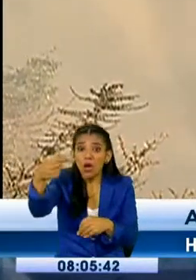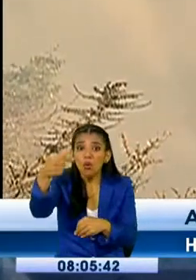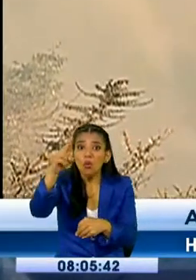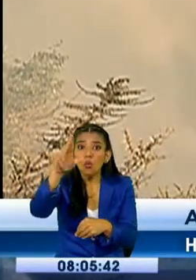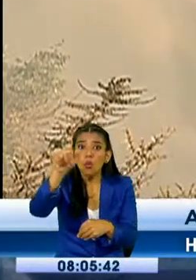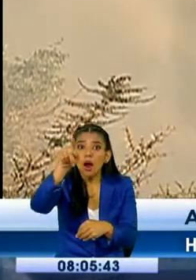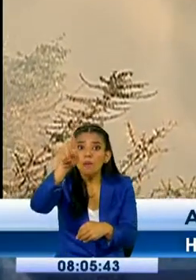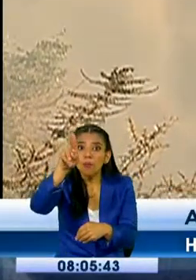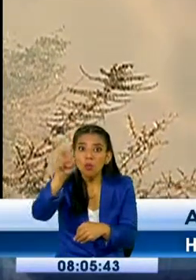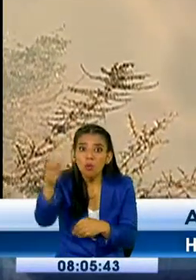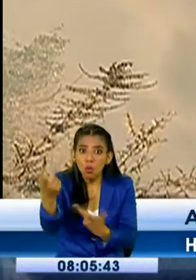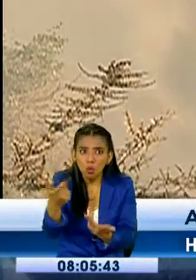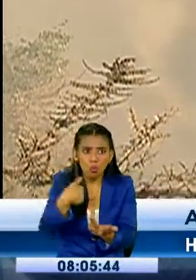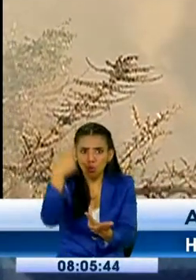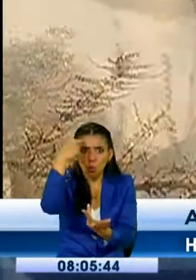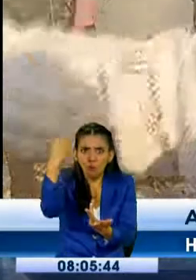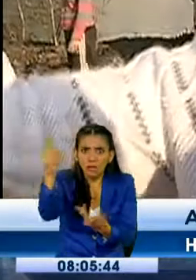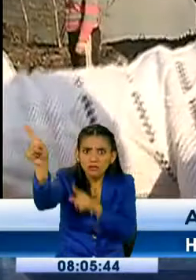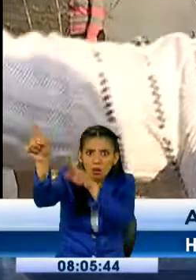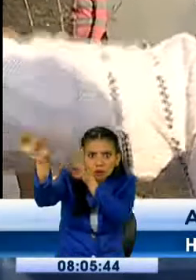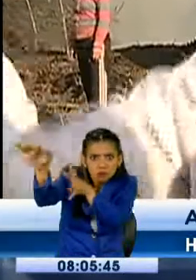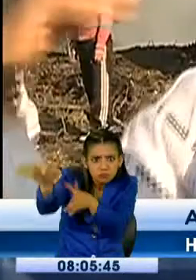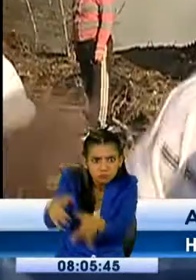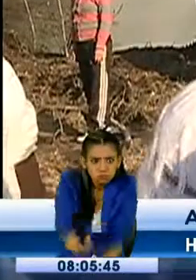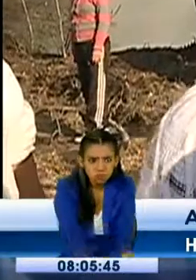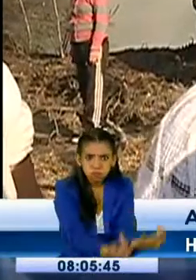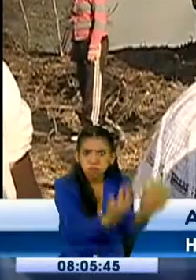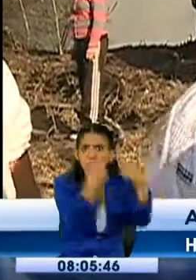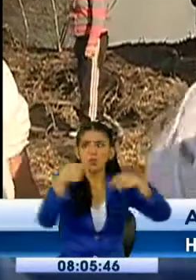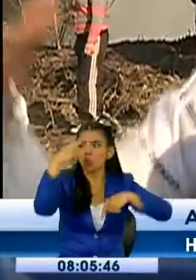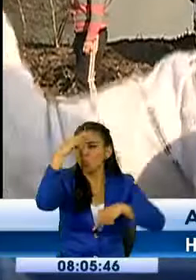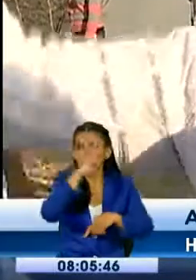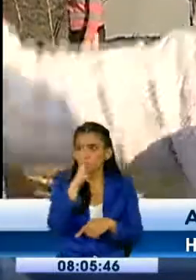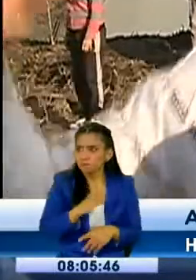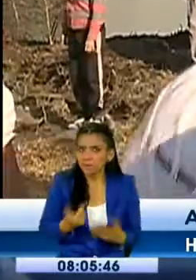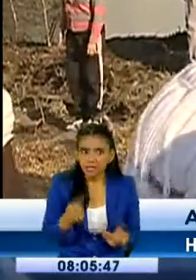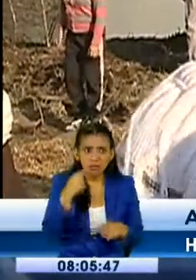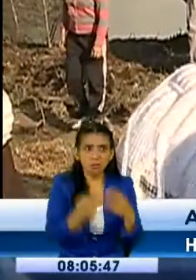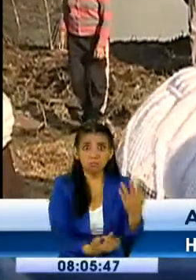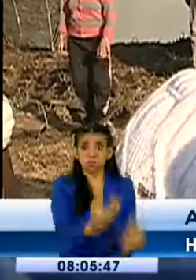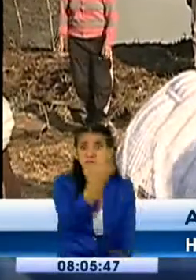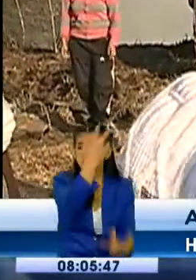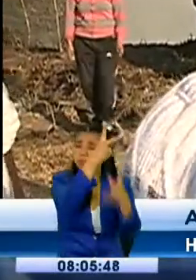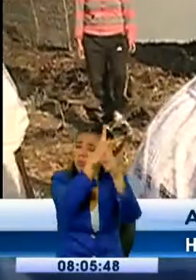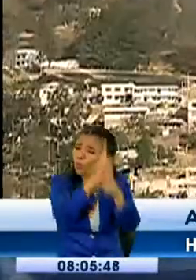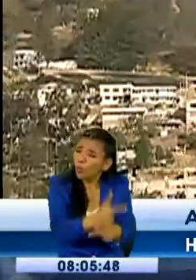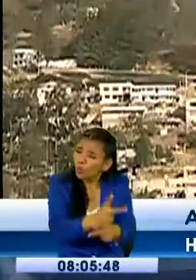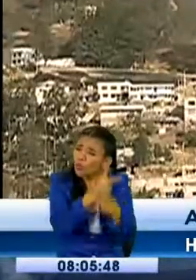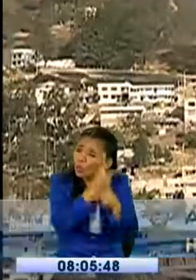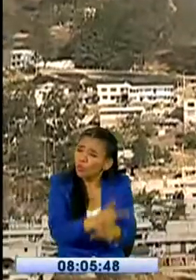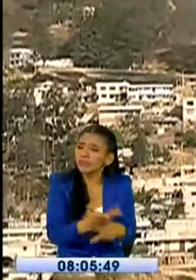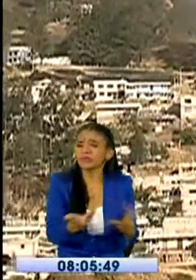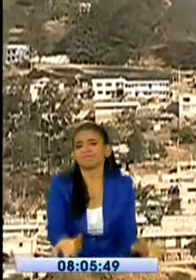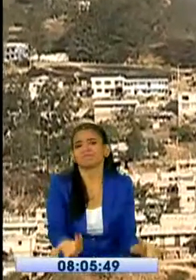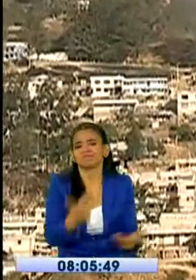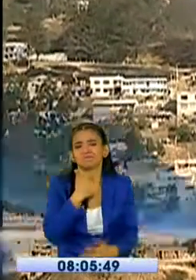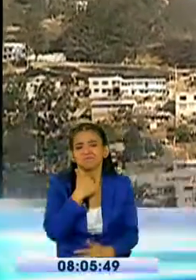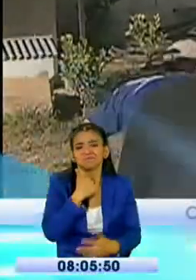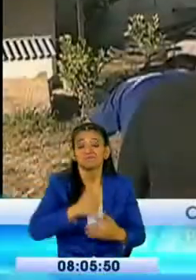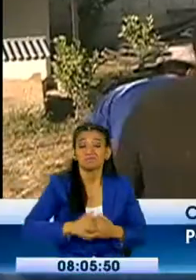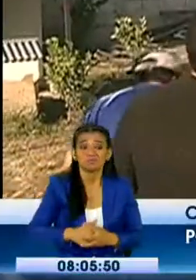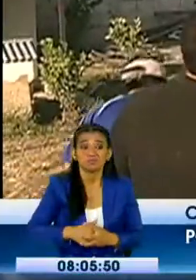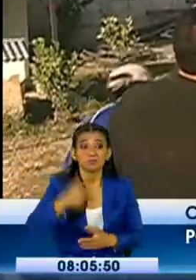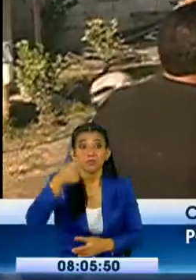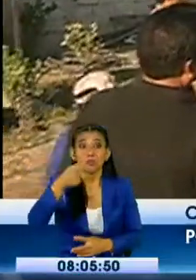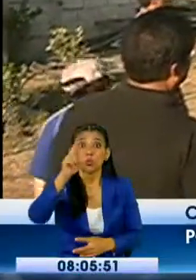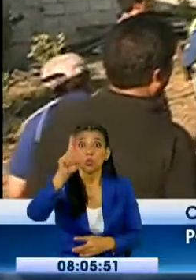Huápulo. No, nunca pensamos que iba a avanzar acá nuestro sector, ¿no? Y nuestro bosque que nosotros tanto cuidamos. Aquí, en el sector del Guabo,